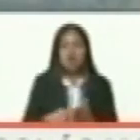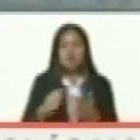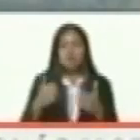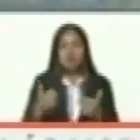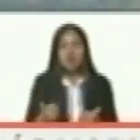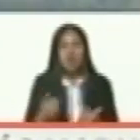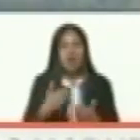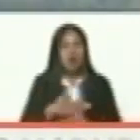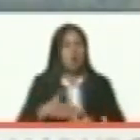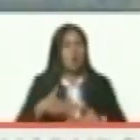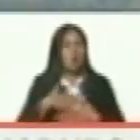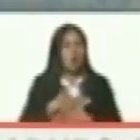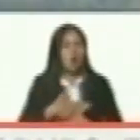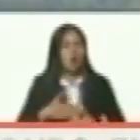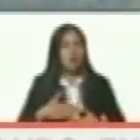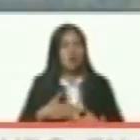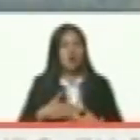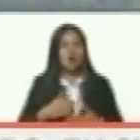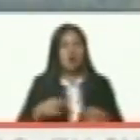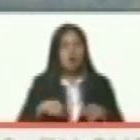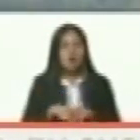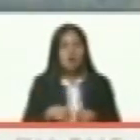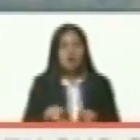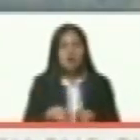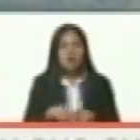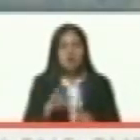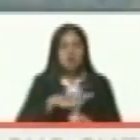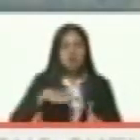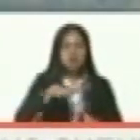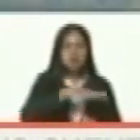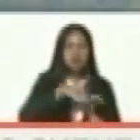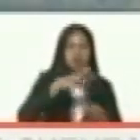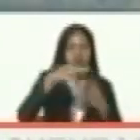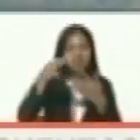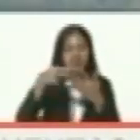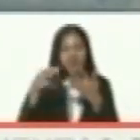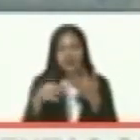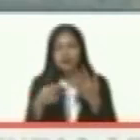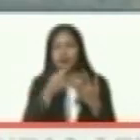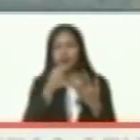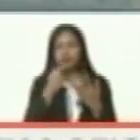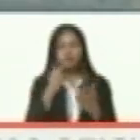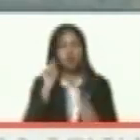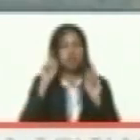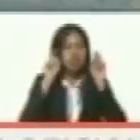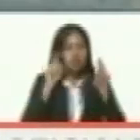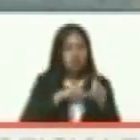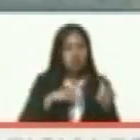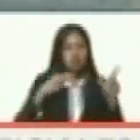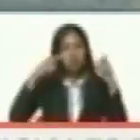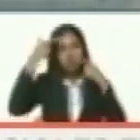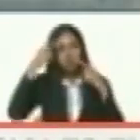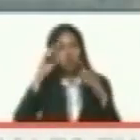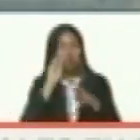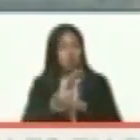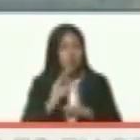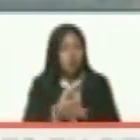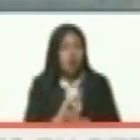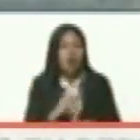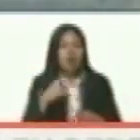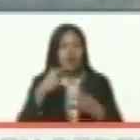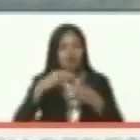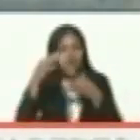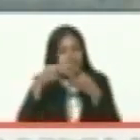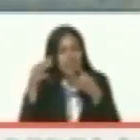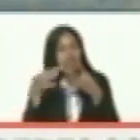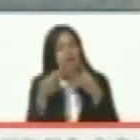ciudades modernas, ciudades ecosocialistas, ciudades con detalles, como nos enseñó nuestro comandante, cuidar los detalles.